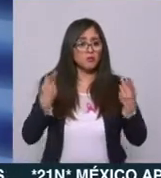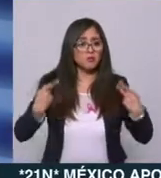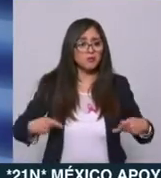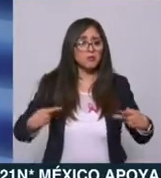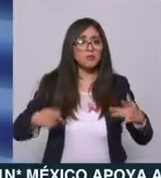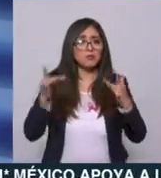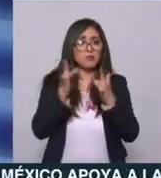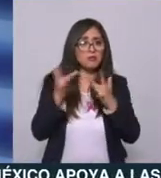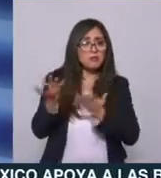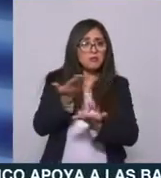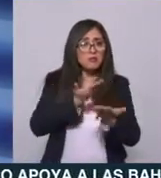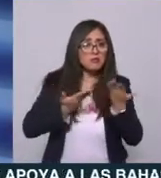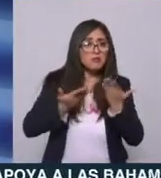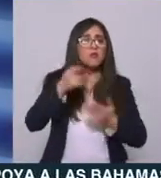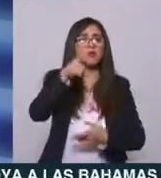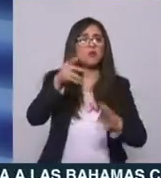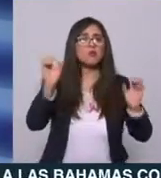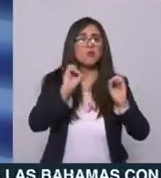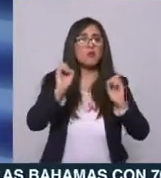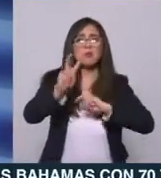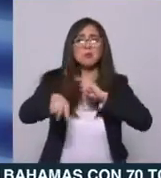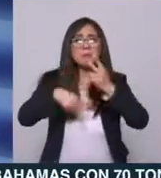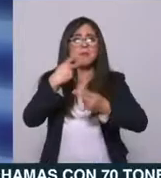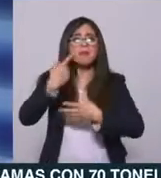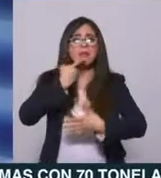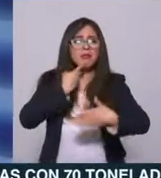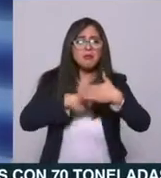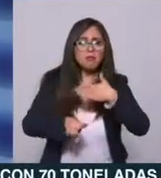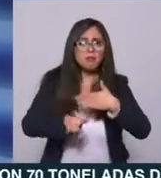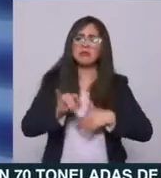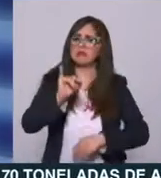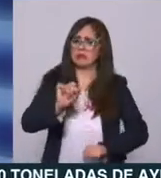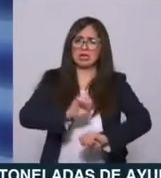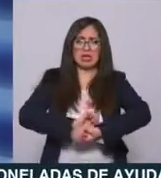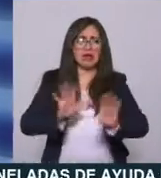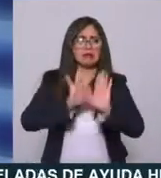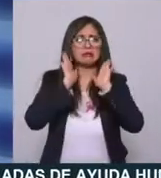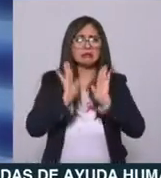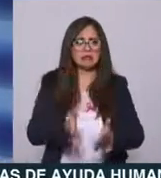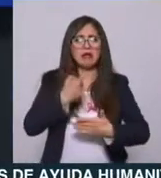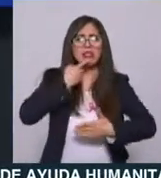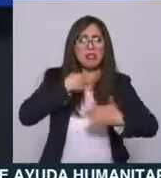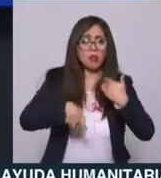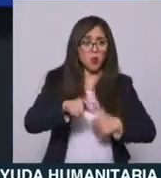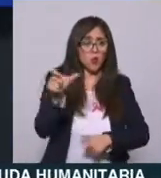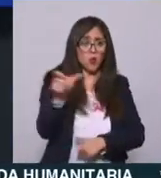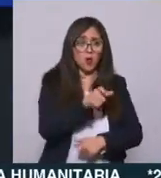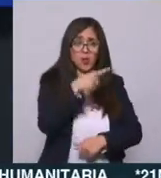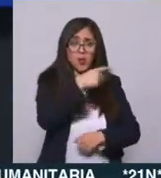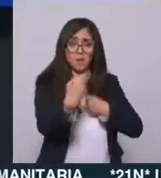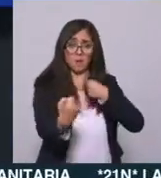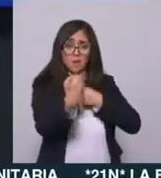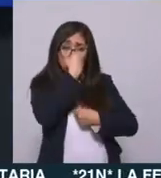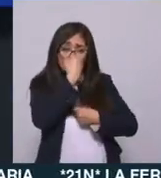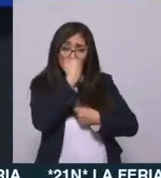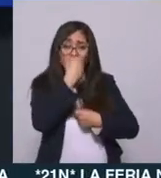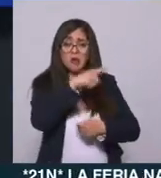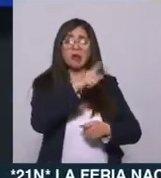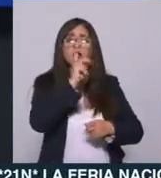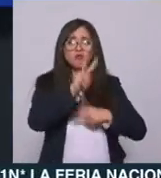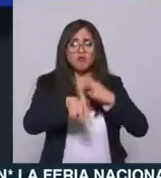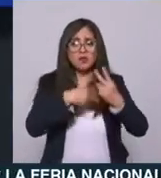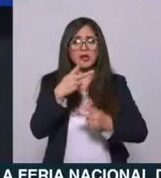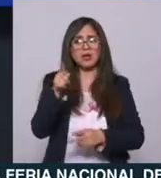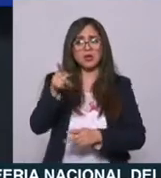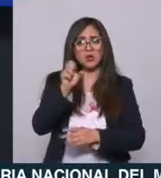que ustedes no ponen una denuncia, ¿no? Claro que sí, la denuncia ya está hecha desde el momento en el que sucedió. En el momento, en el tren suburbano